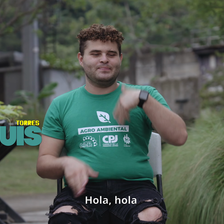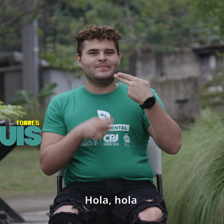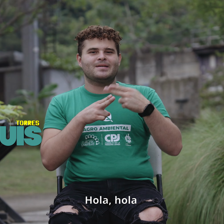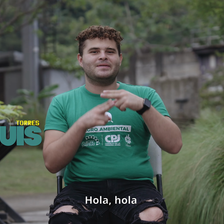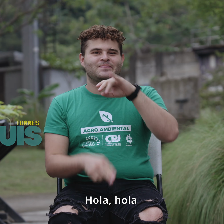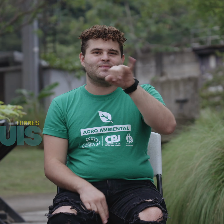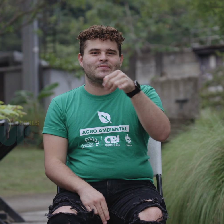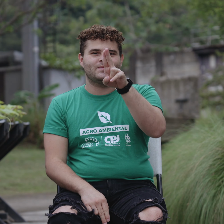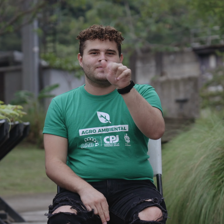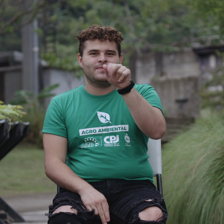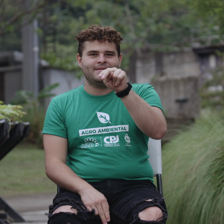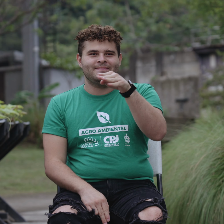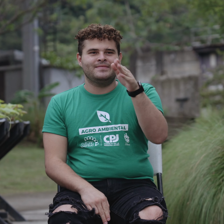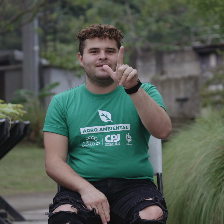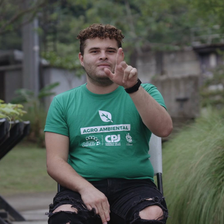Hola, hola.